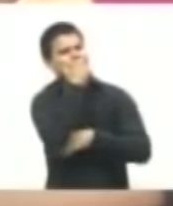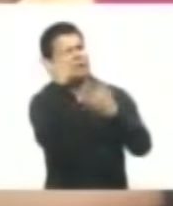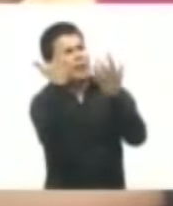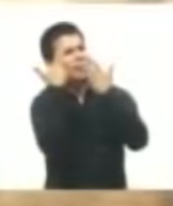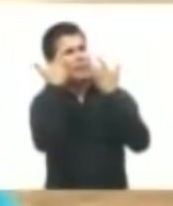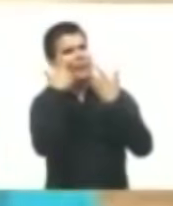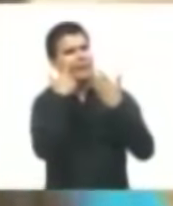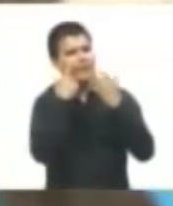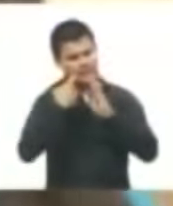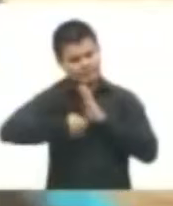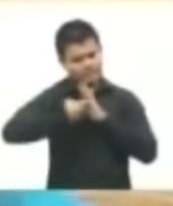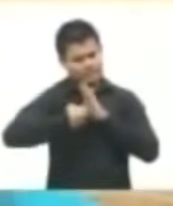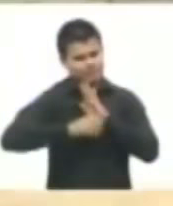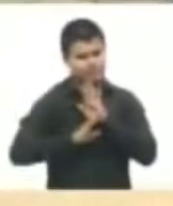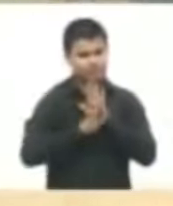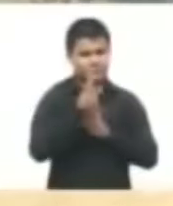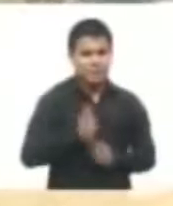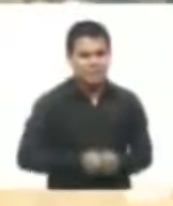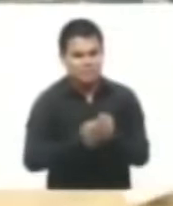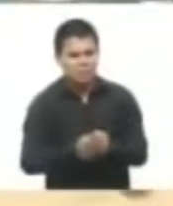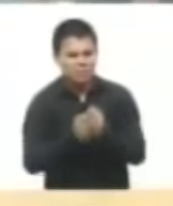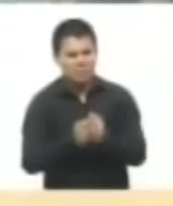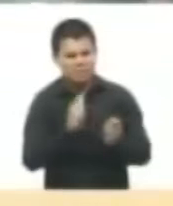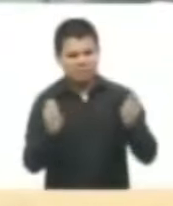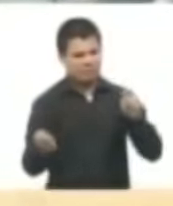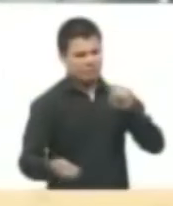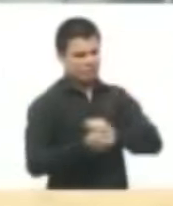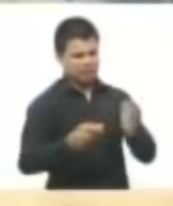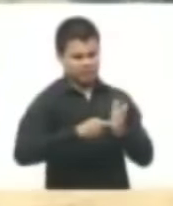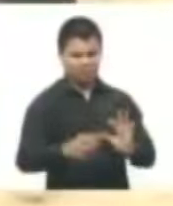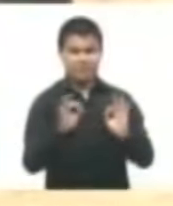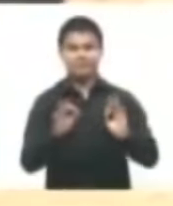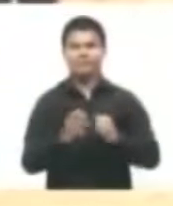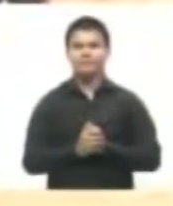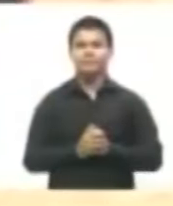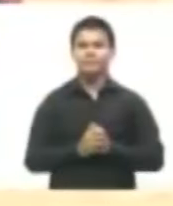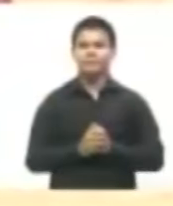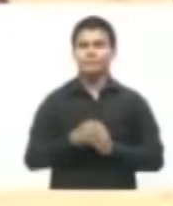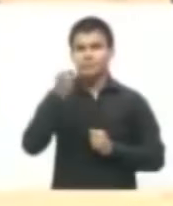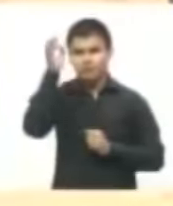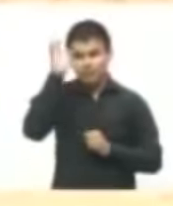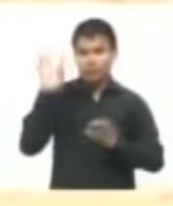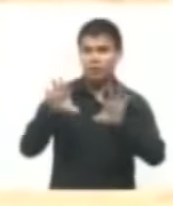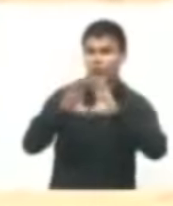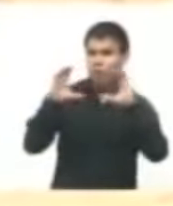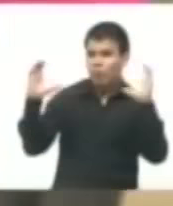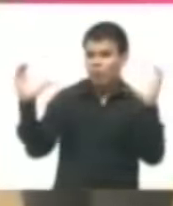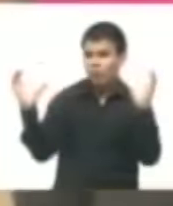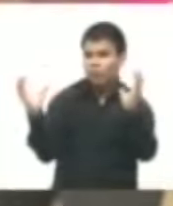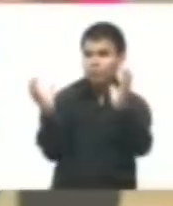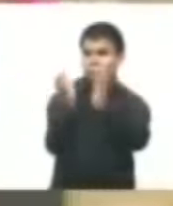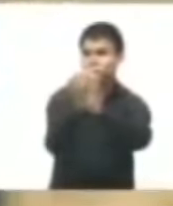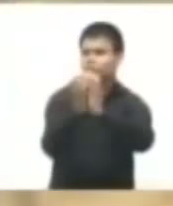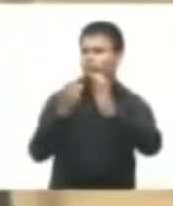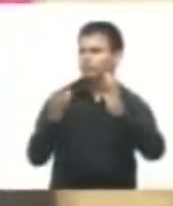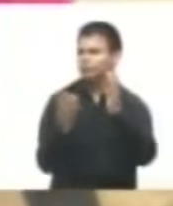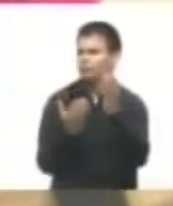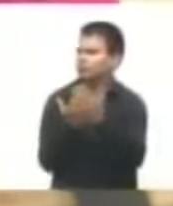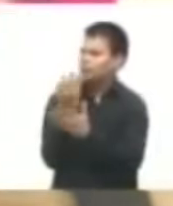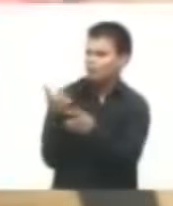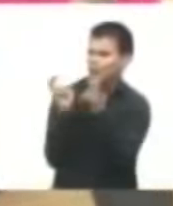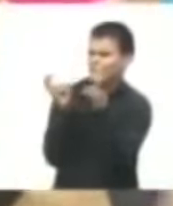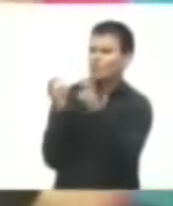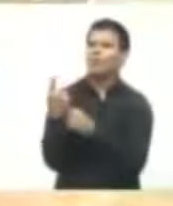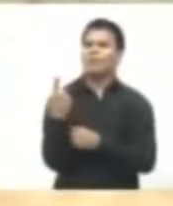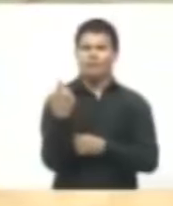próxima vez mejor. Y mientras aparecen nuevos escenarios, Adolfo Barros ya empieza a organizar campeonatos para motivarlas y